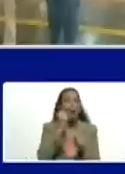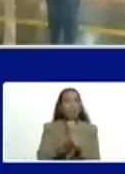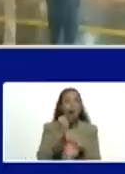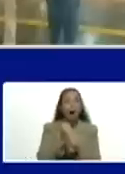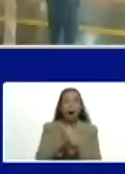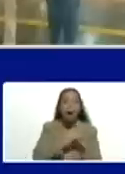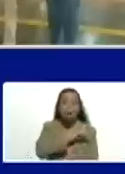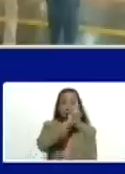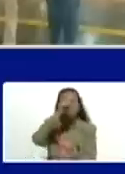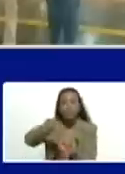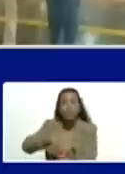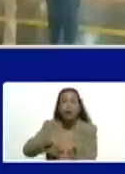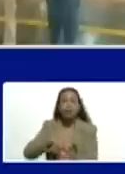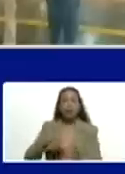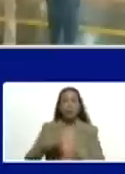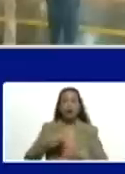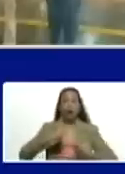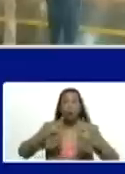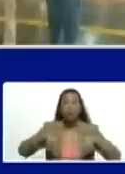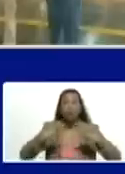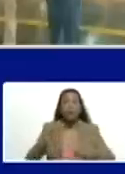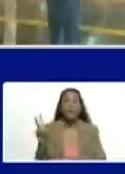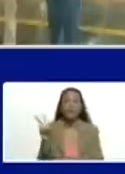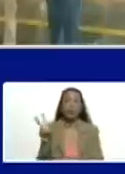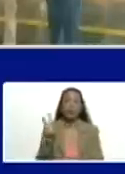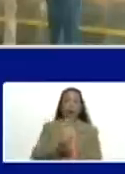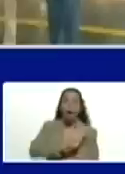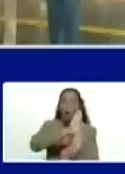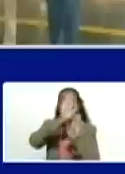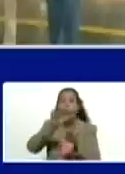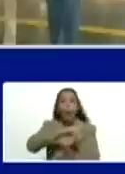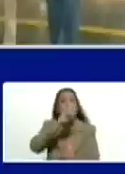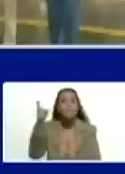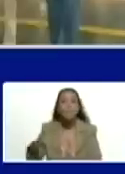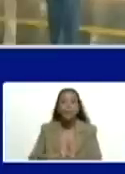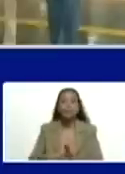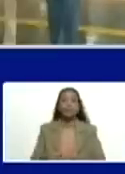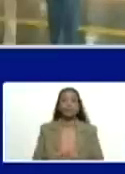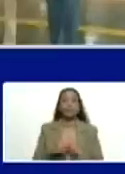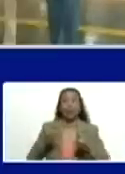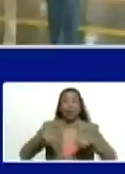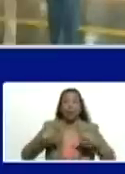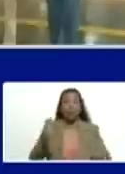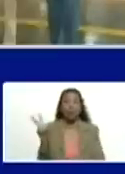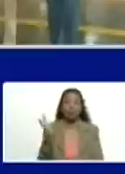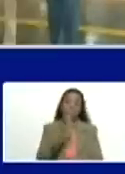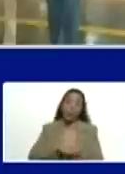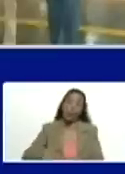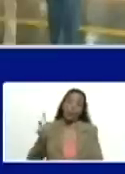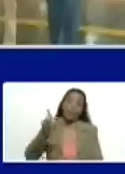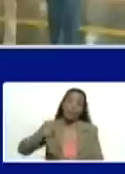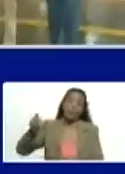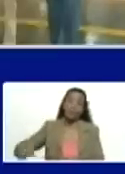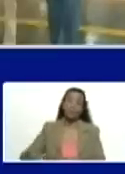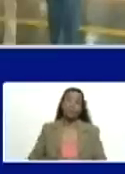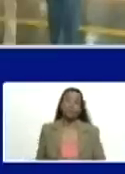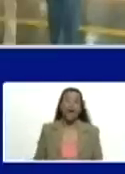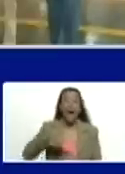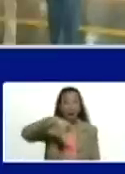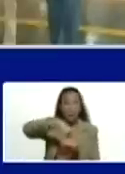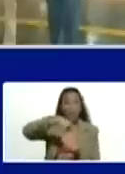vida a construir la patria nueva, la patria bonita, la patria de todos y de todas.